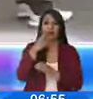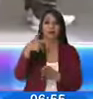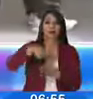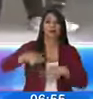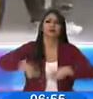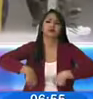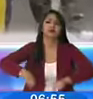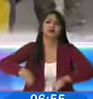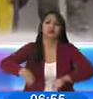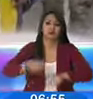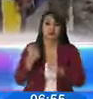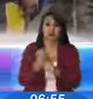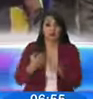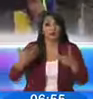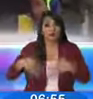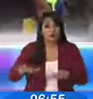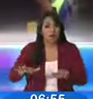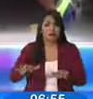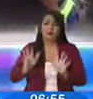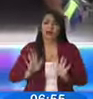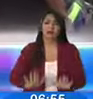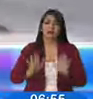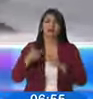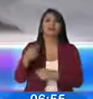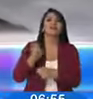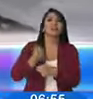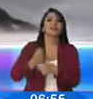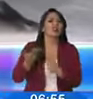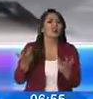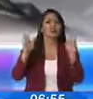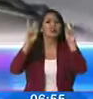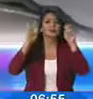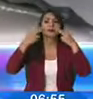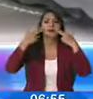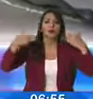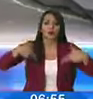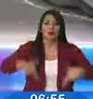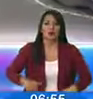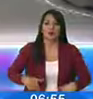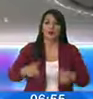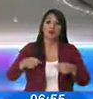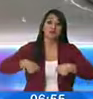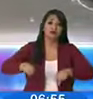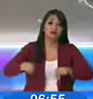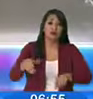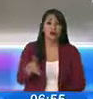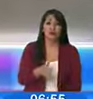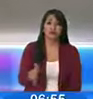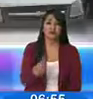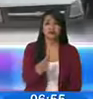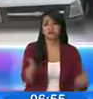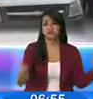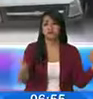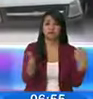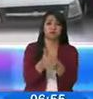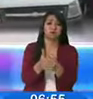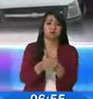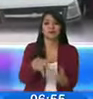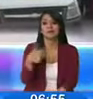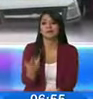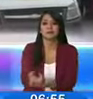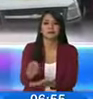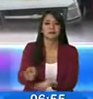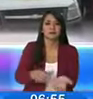de salir de su jornada laboral como guardia de seguridad, sufrió un terrible accidente de tránsito que le costó la vida. Según versiones